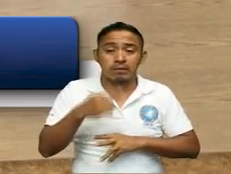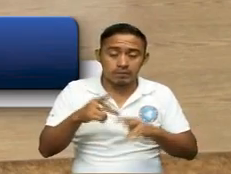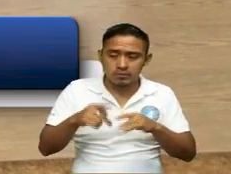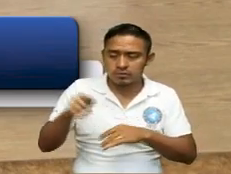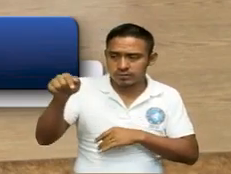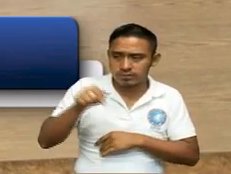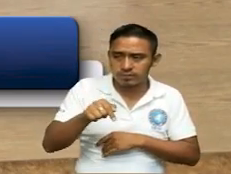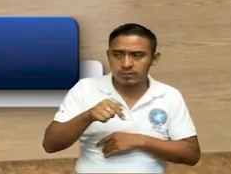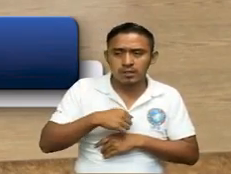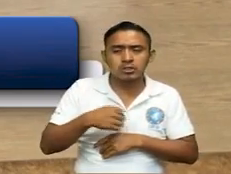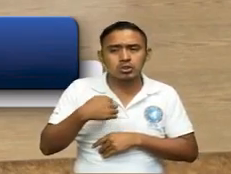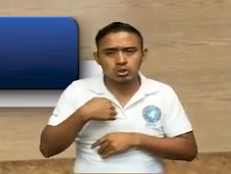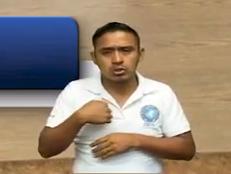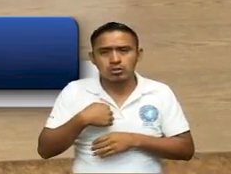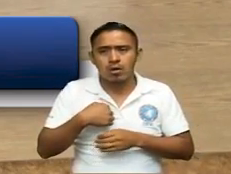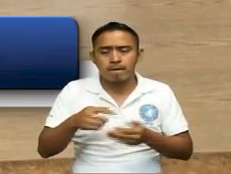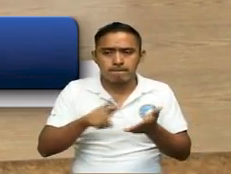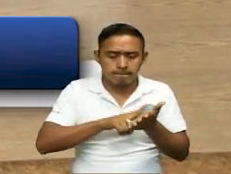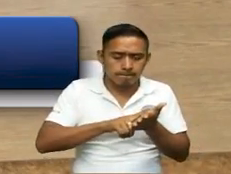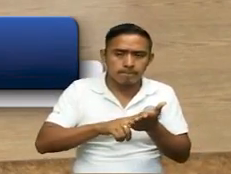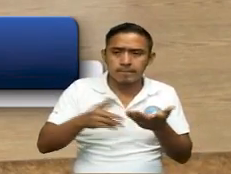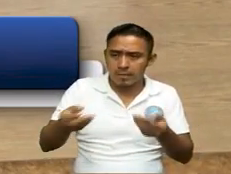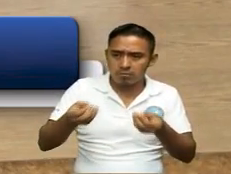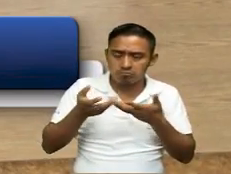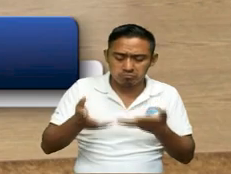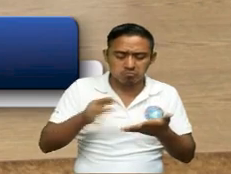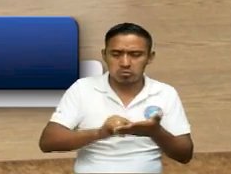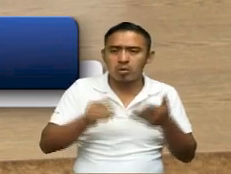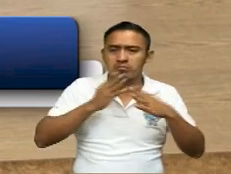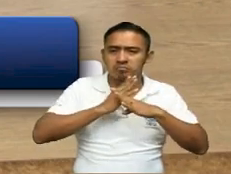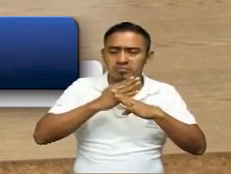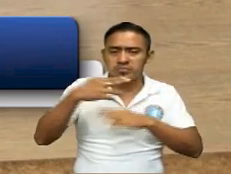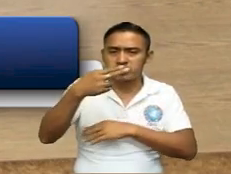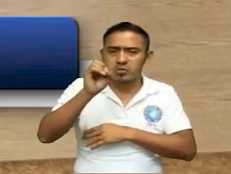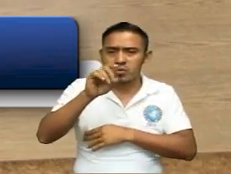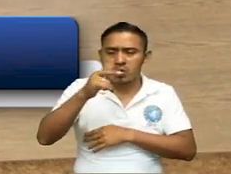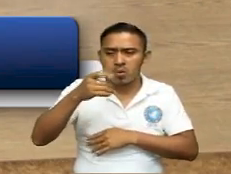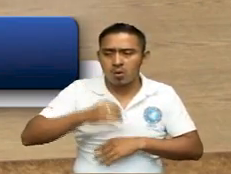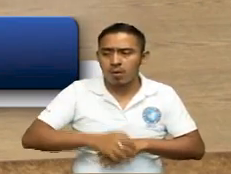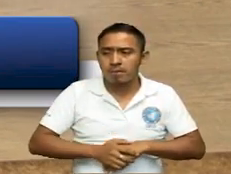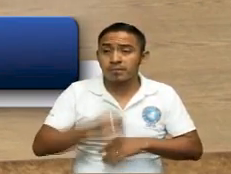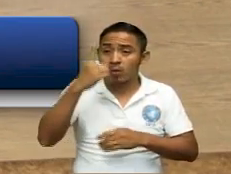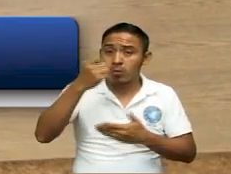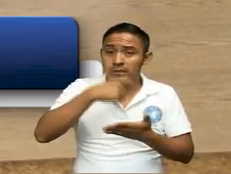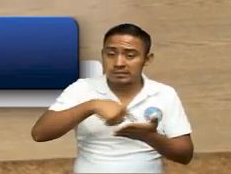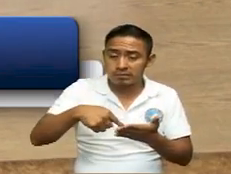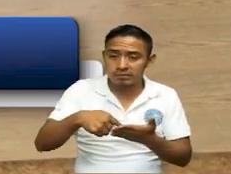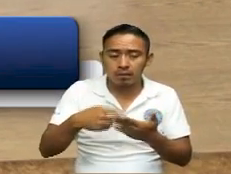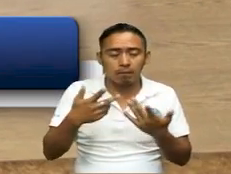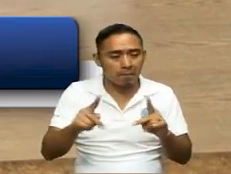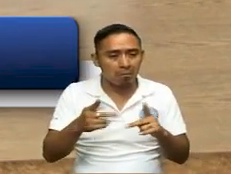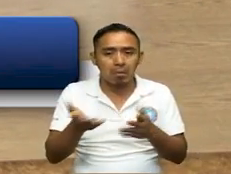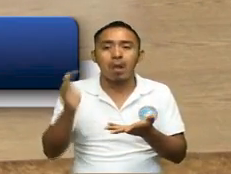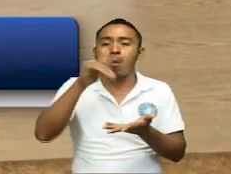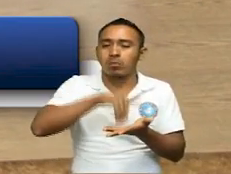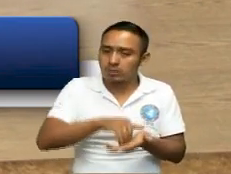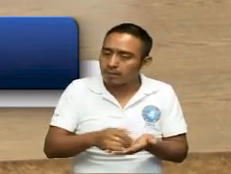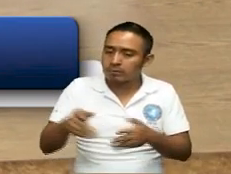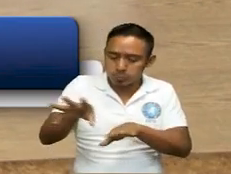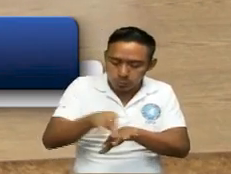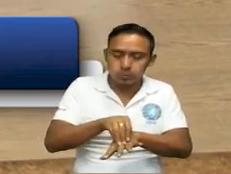y nos dice, fíjese que yo me estuve aplicando tratamiento o me dieron tratamiento para el hongo, pero estuve bien una semana y nuevamente recaí en lo mismo. ¿Ya? Entonces